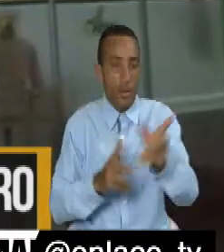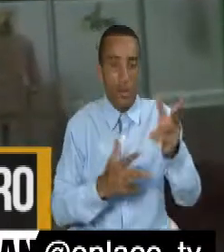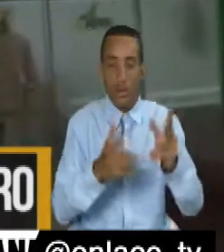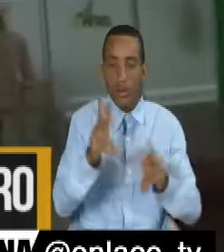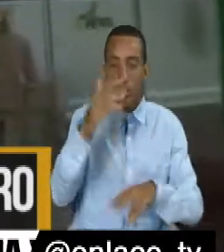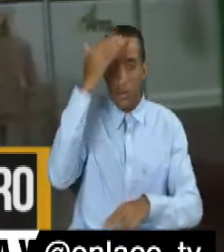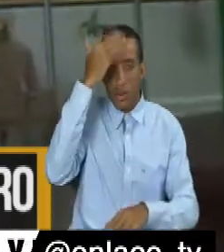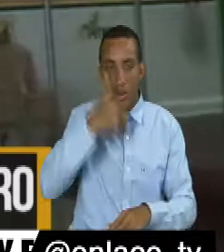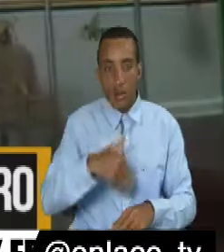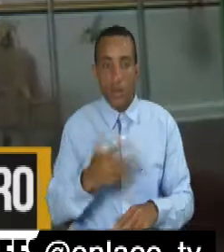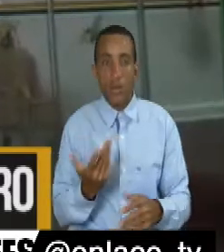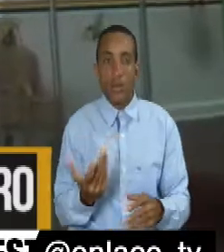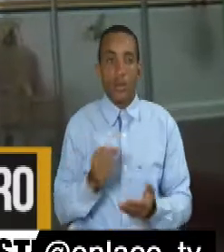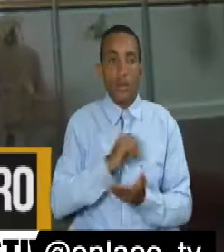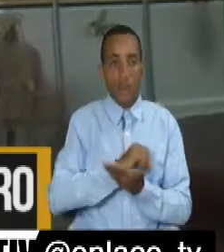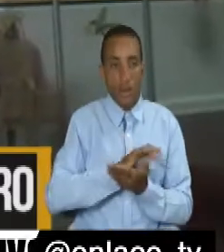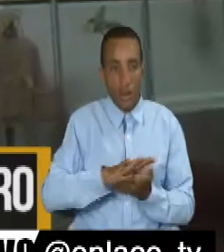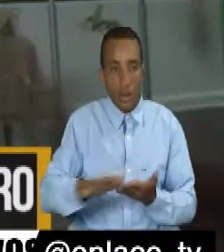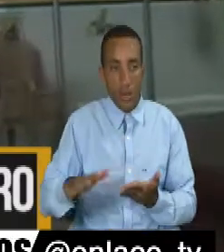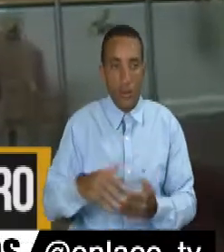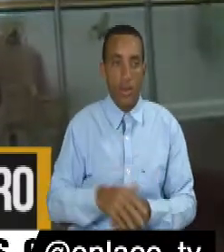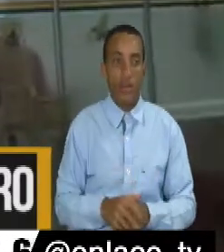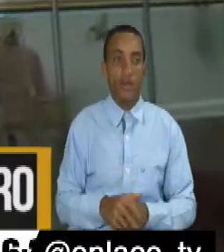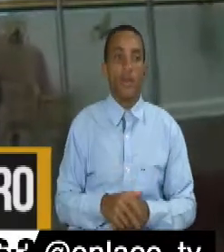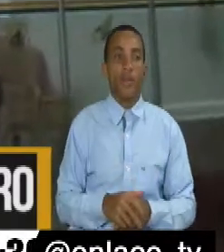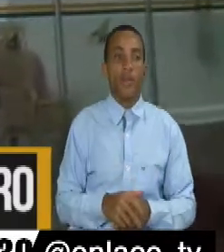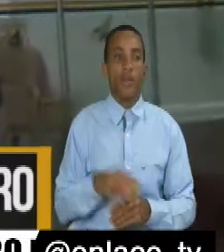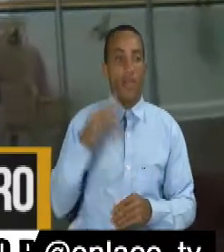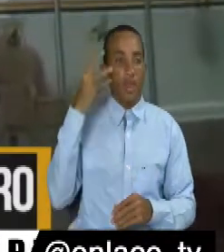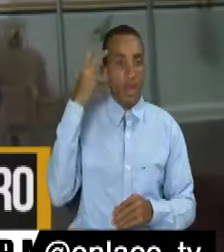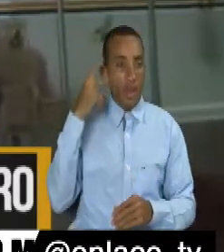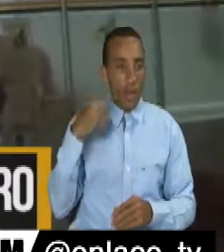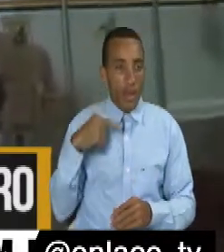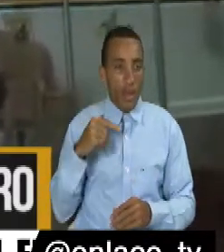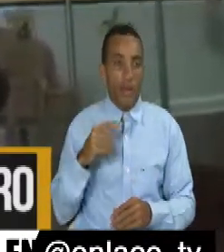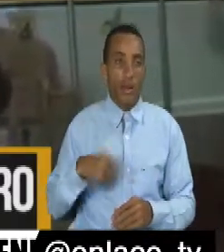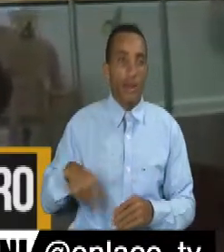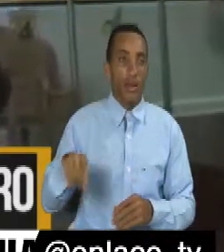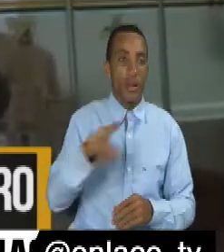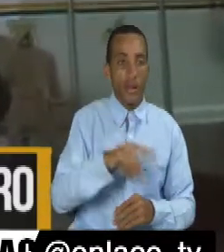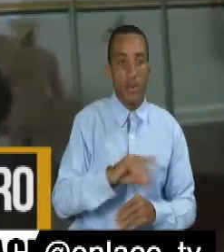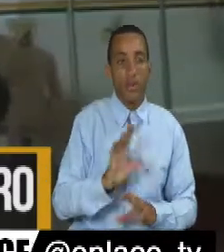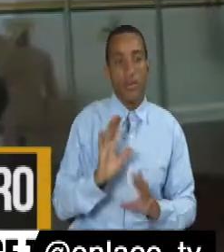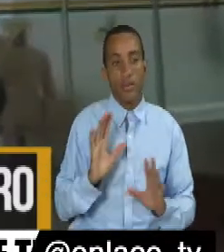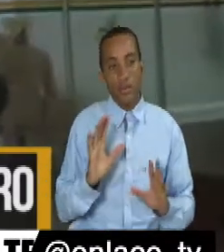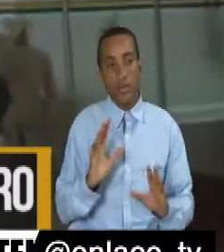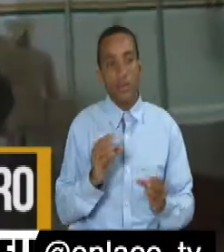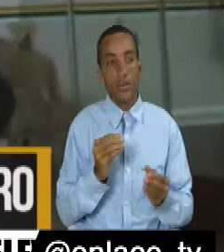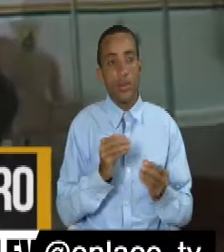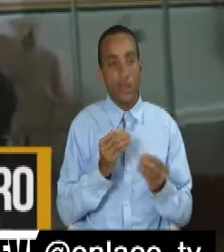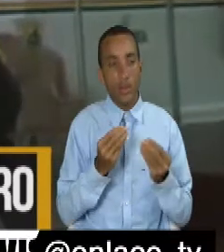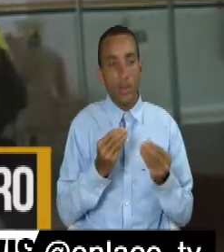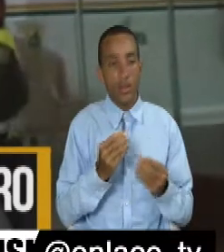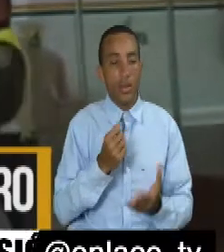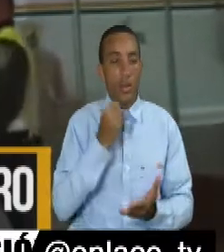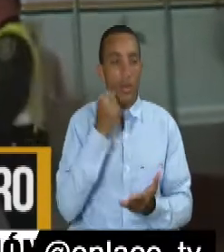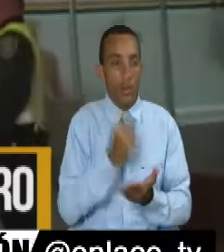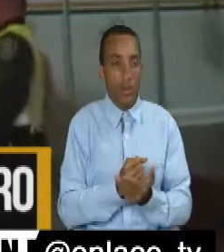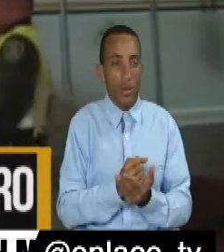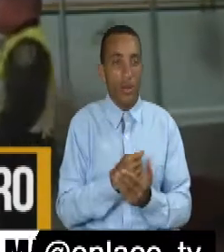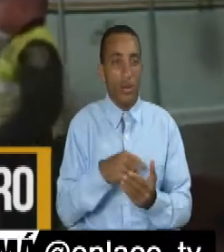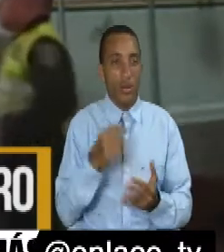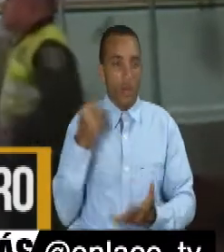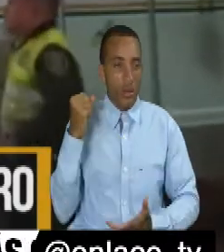gratuito. Eso es como lo del día a día, que muchas veces es visto como obligación y no como una